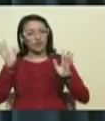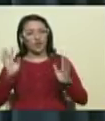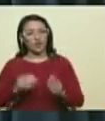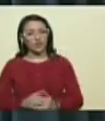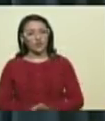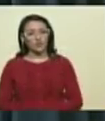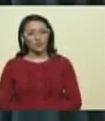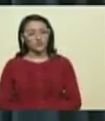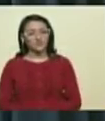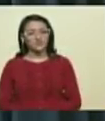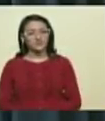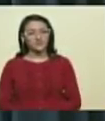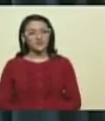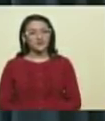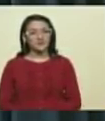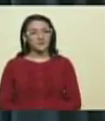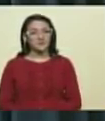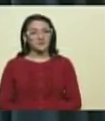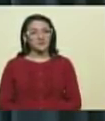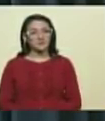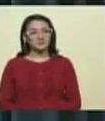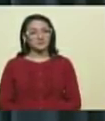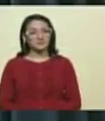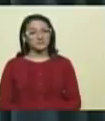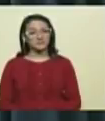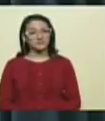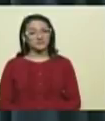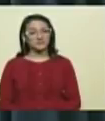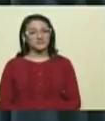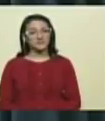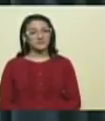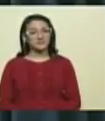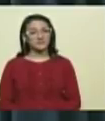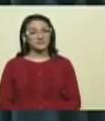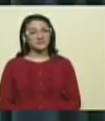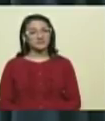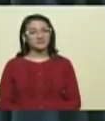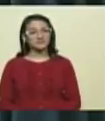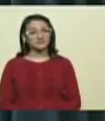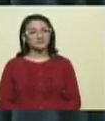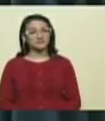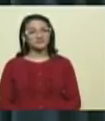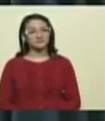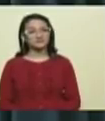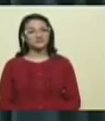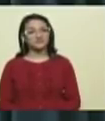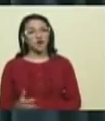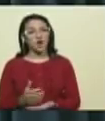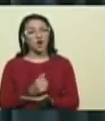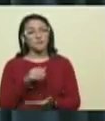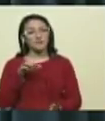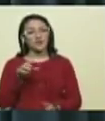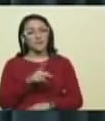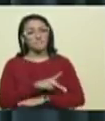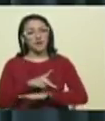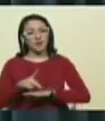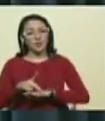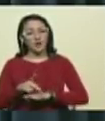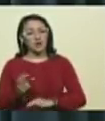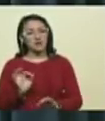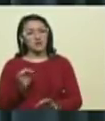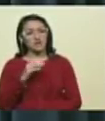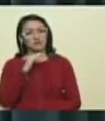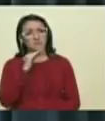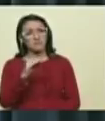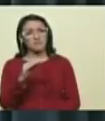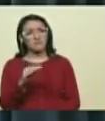presidente democrático y constitucionalmente electo, Zelaya. No dijeron nada sobre el golpe de Estado en Paraguay. No dijeron nada